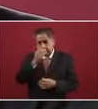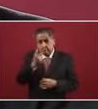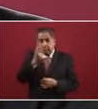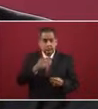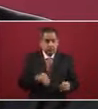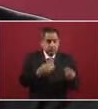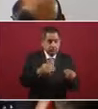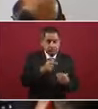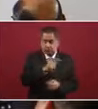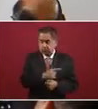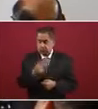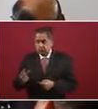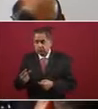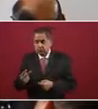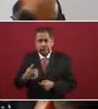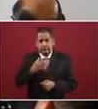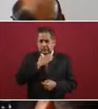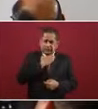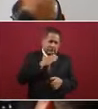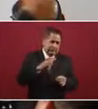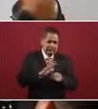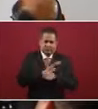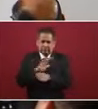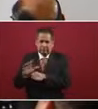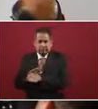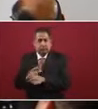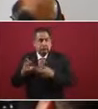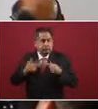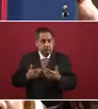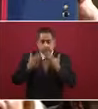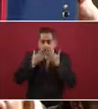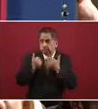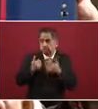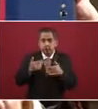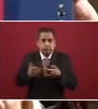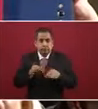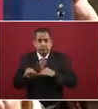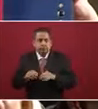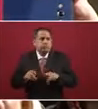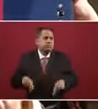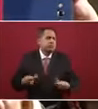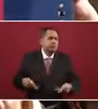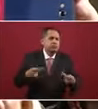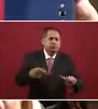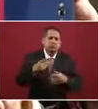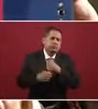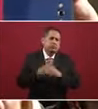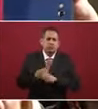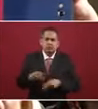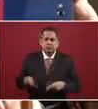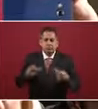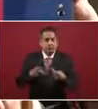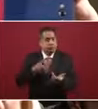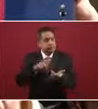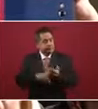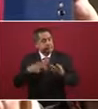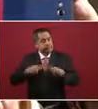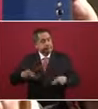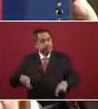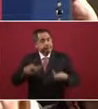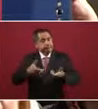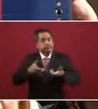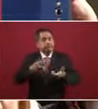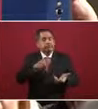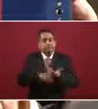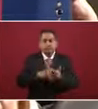mercados formales que ya están a reventar. Entonces, la gente que no tiene empleos, pues se dedica a vender por años. Esta gente que está vendiendo en las calles